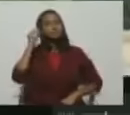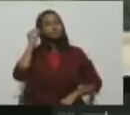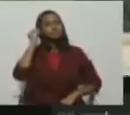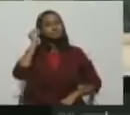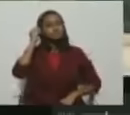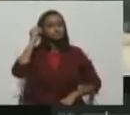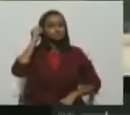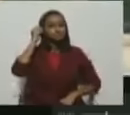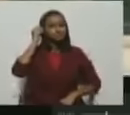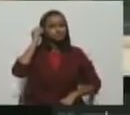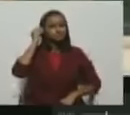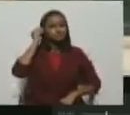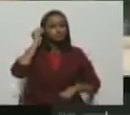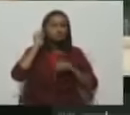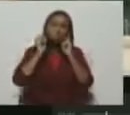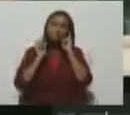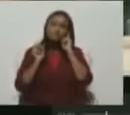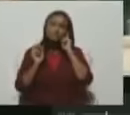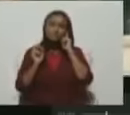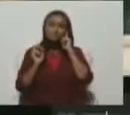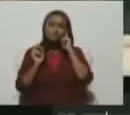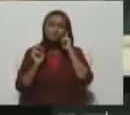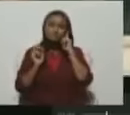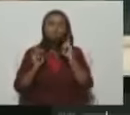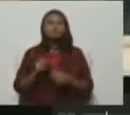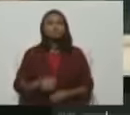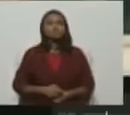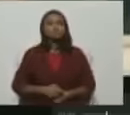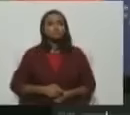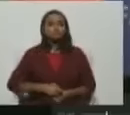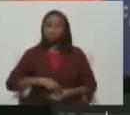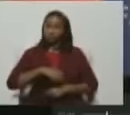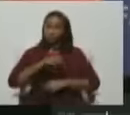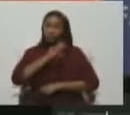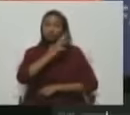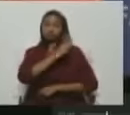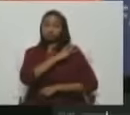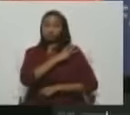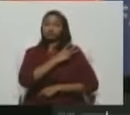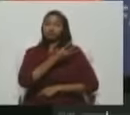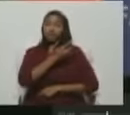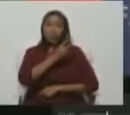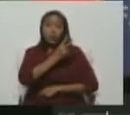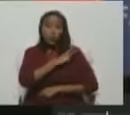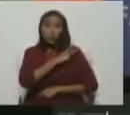señores generales, almirantes presentes, oficiales, superiores, subalternos,